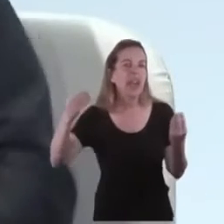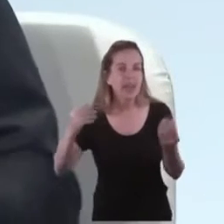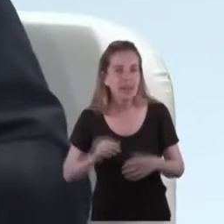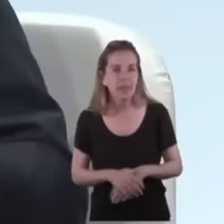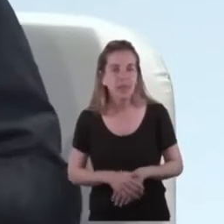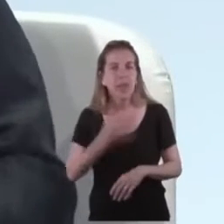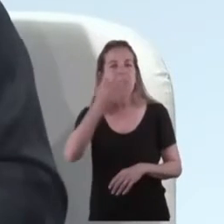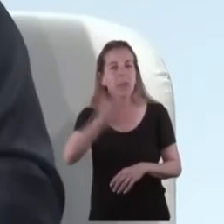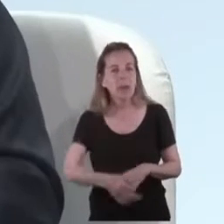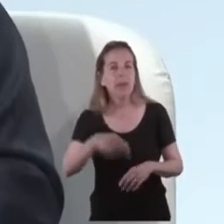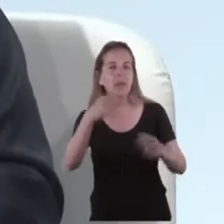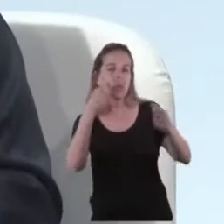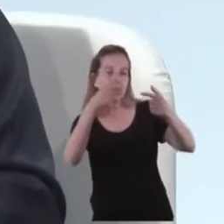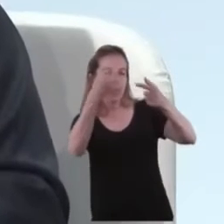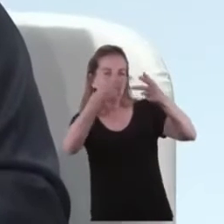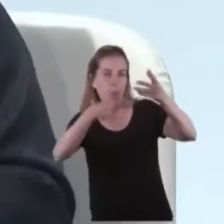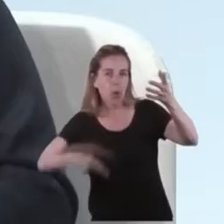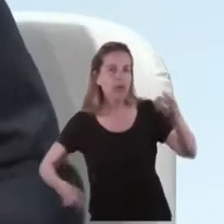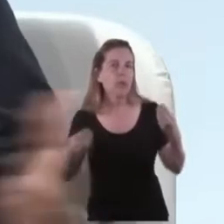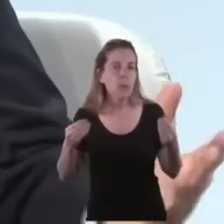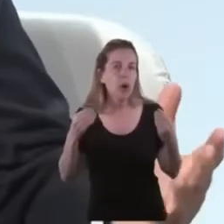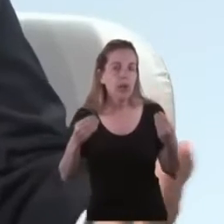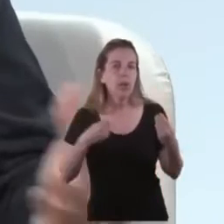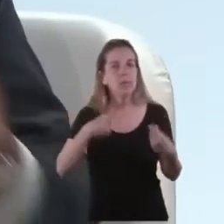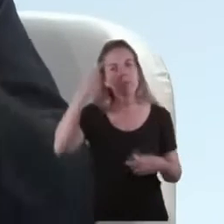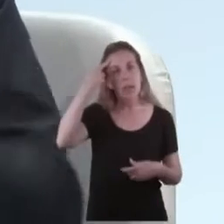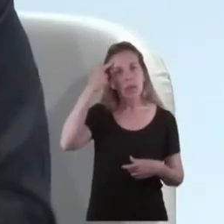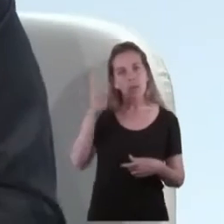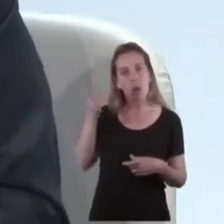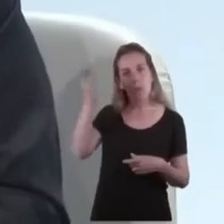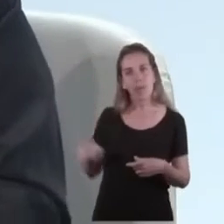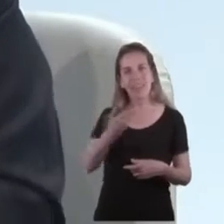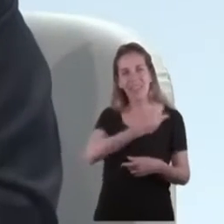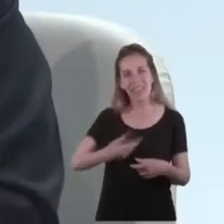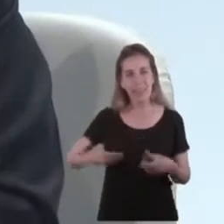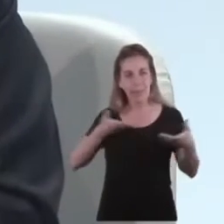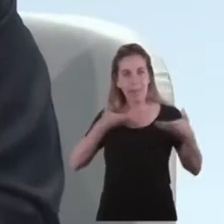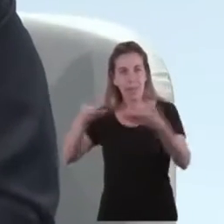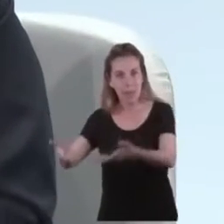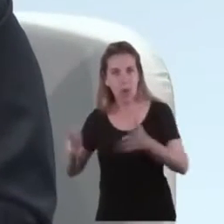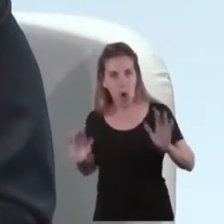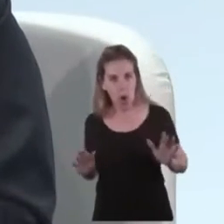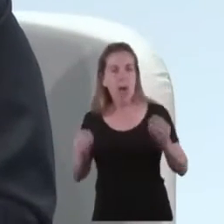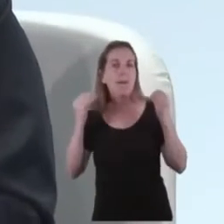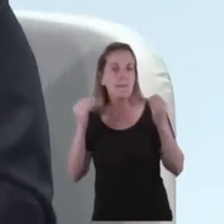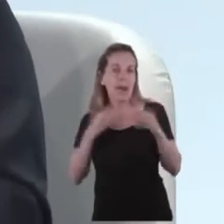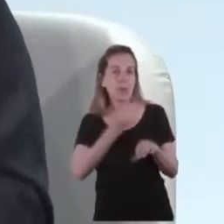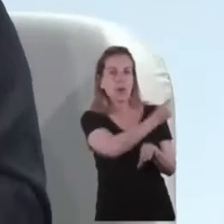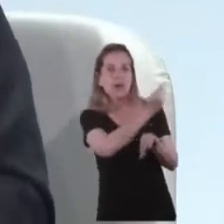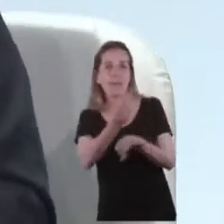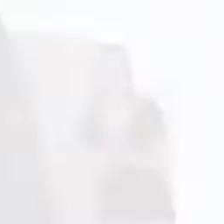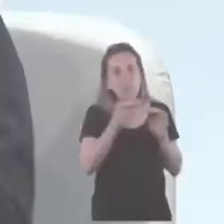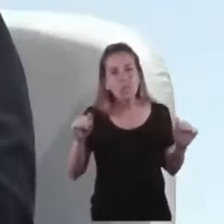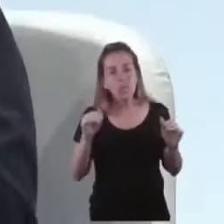En verdad, hago todos estos planteos porque creo que Emmanuel me ha invitado aquí para que la voz del sur sea